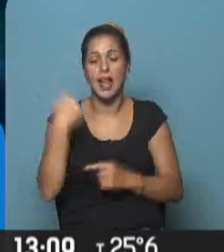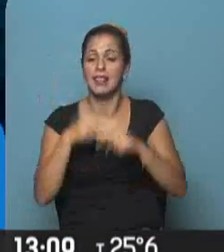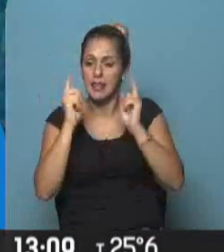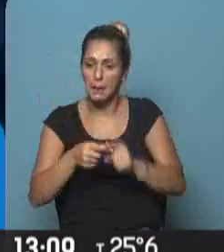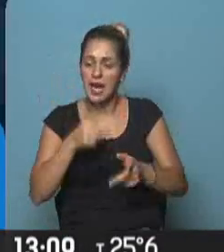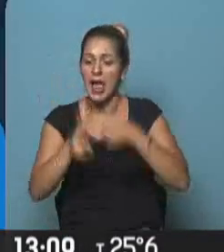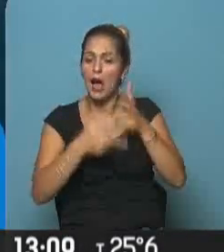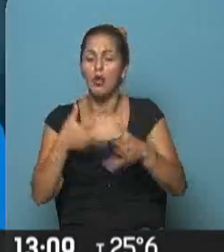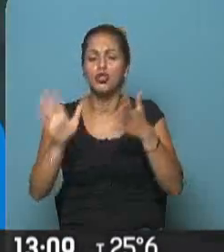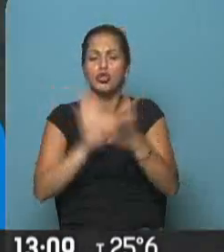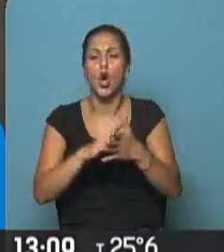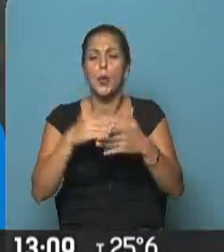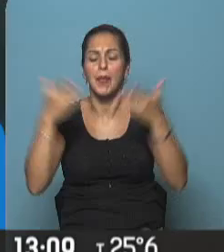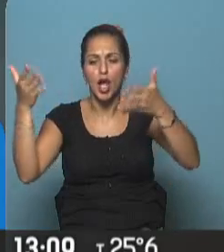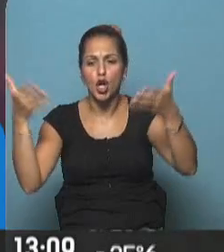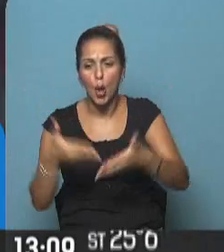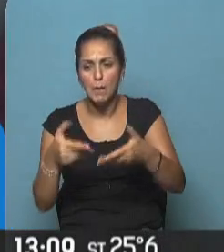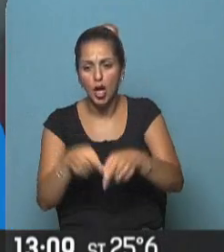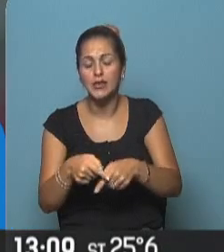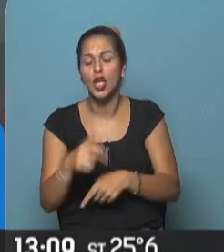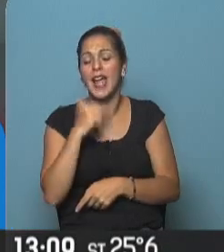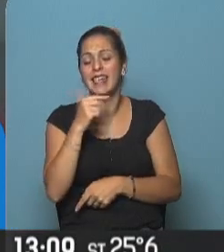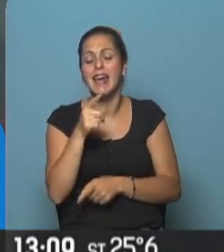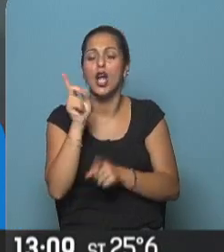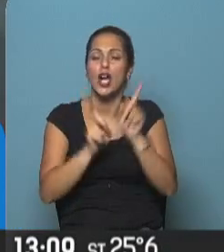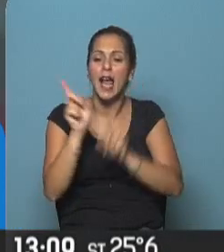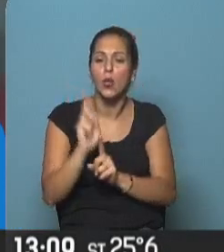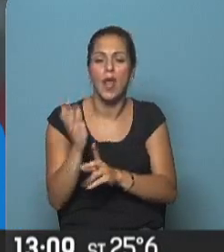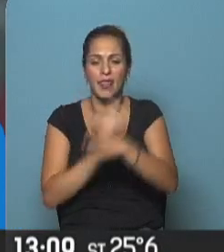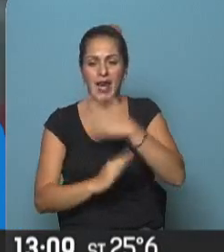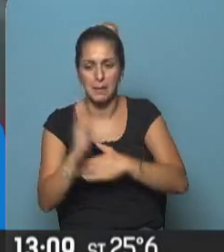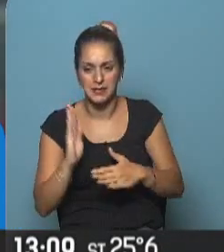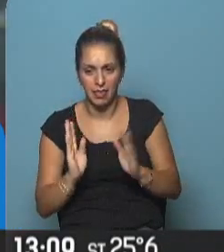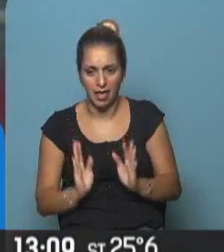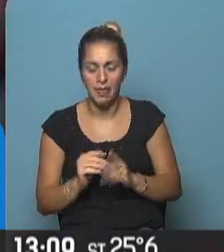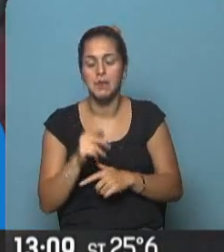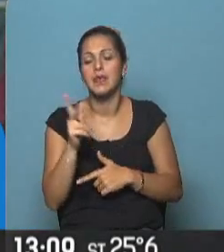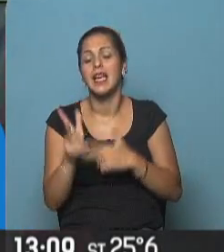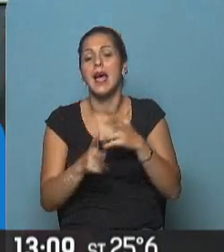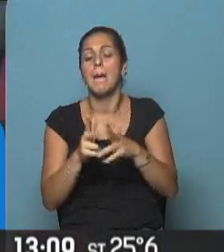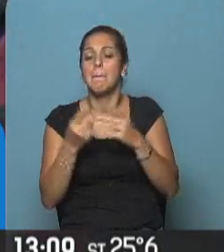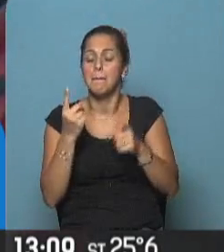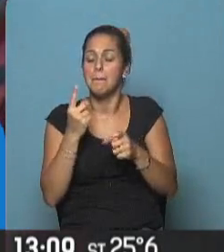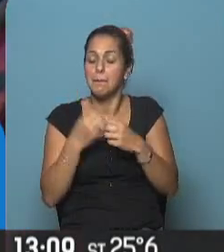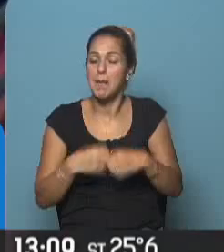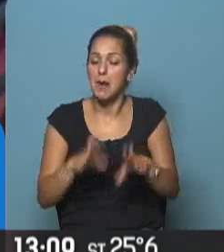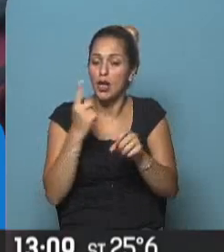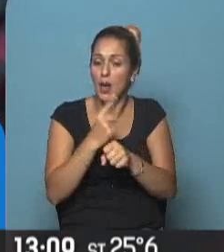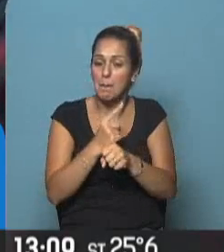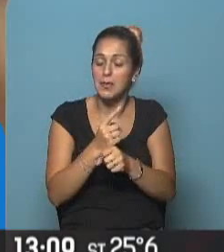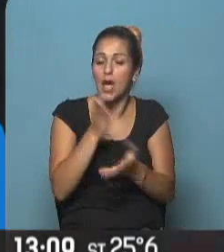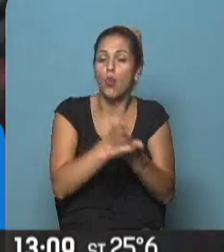refirió a la convocatoria en relación a niños con alguna dificultad van a iniciar primero una etapa que llamamos